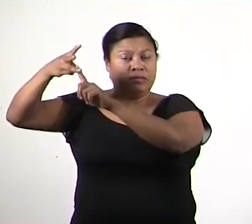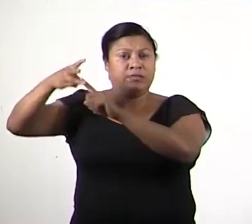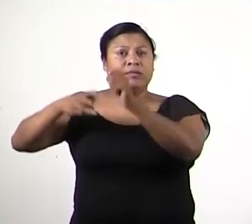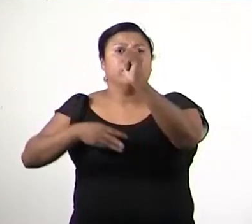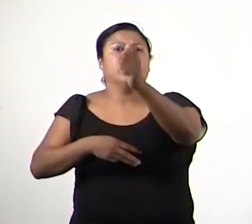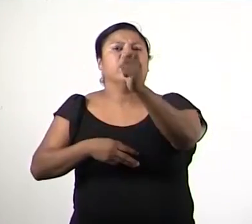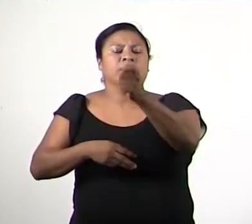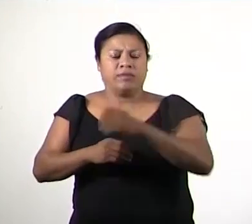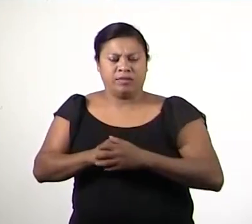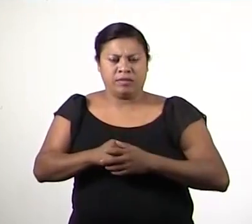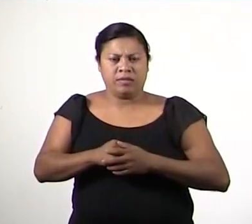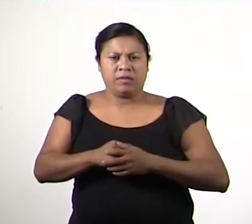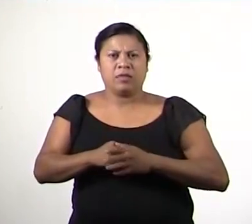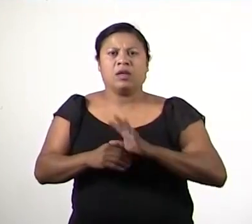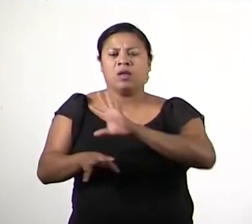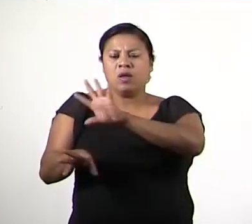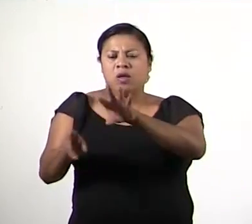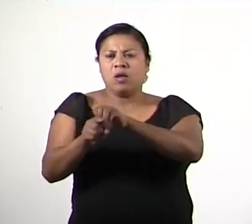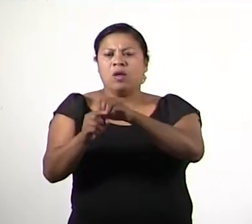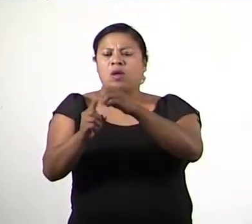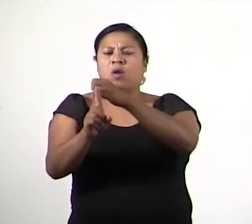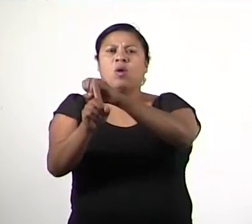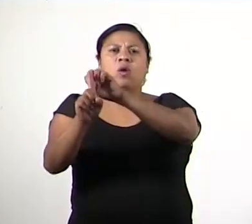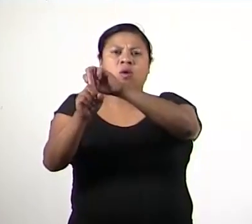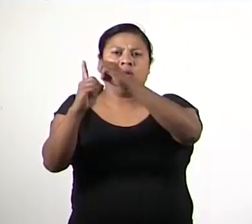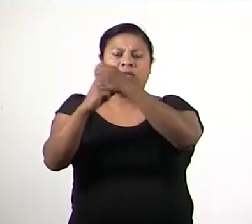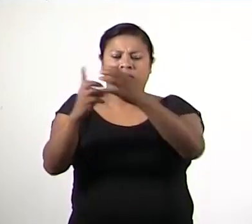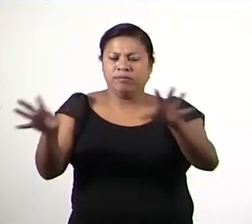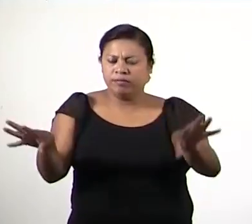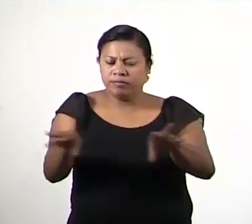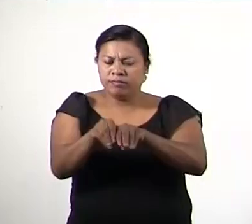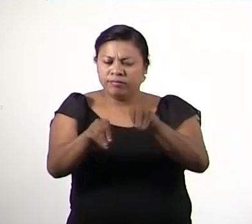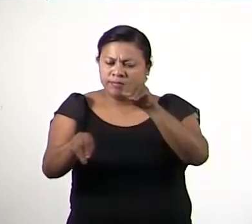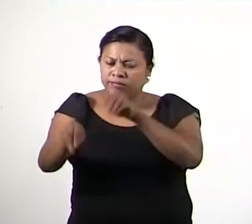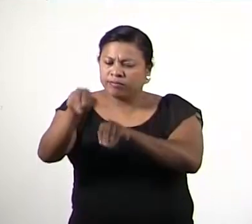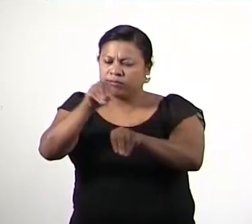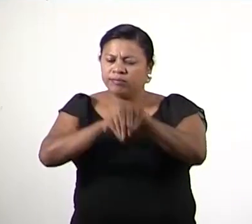es la organización